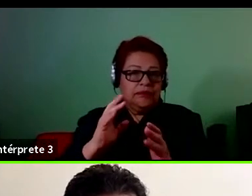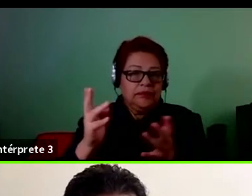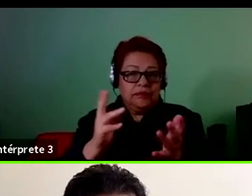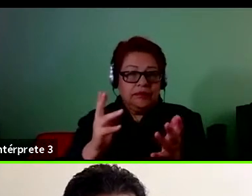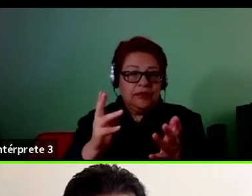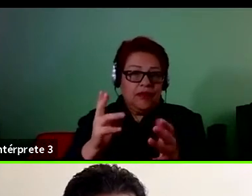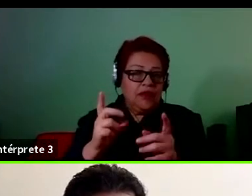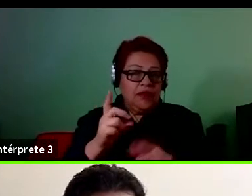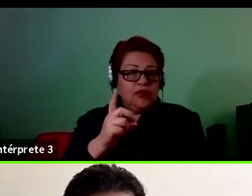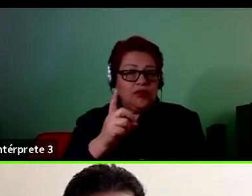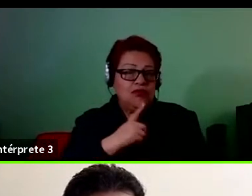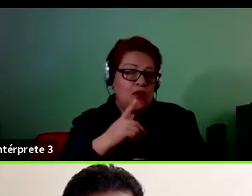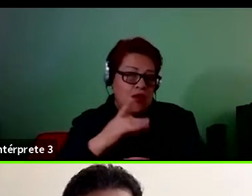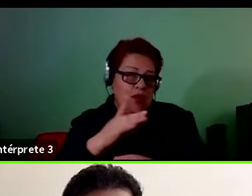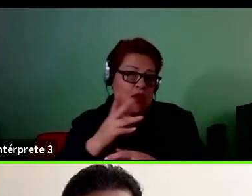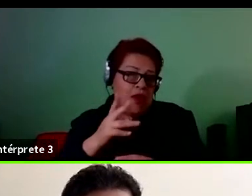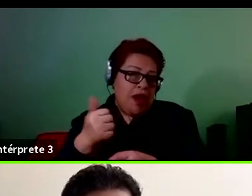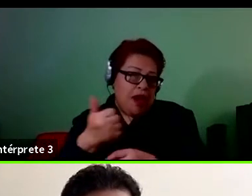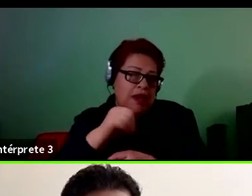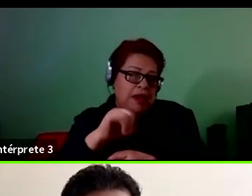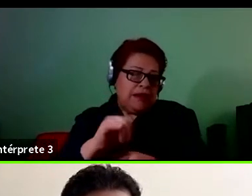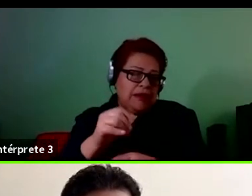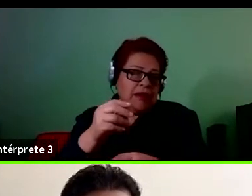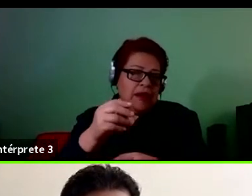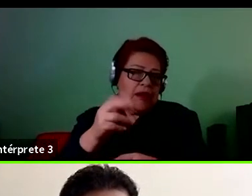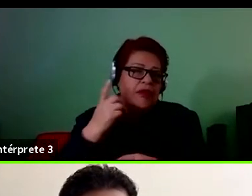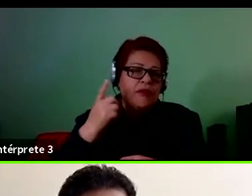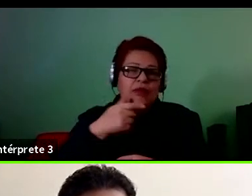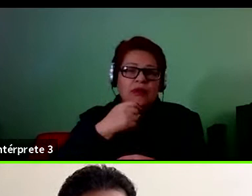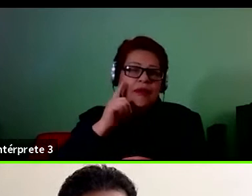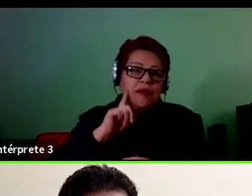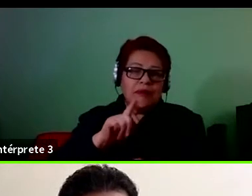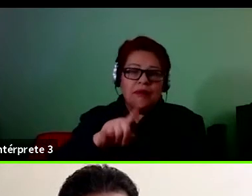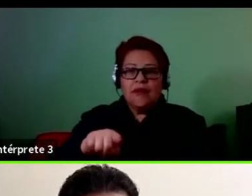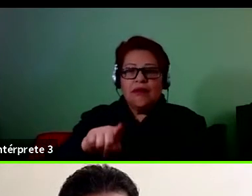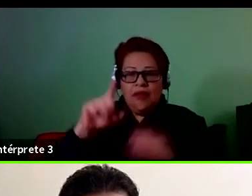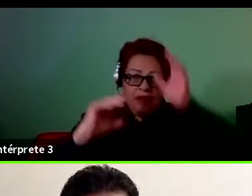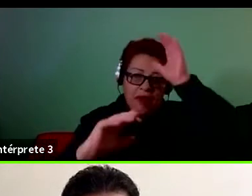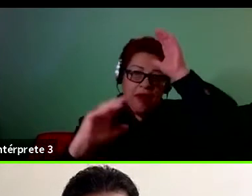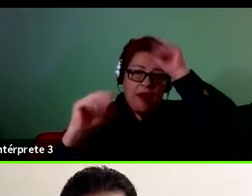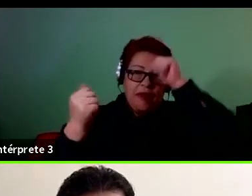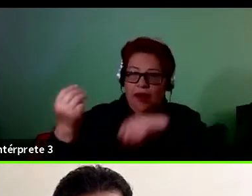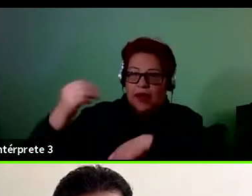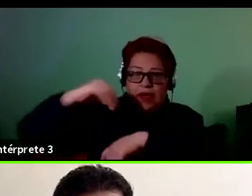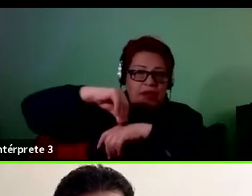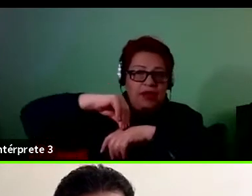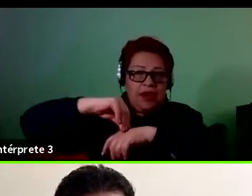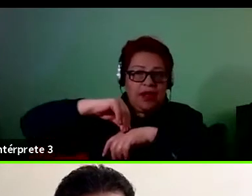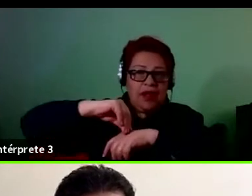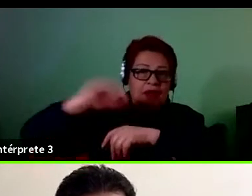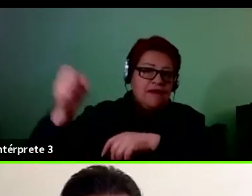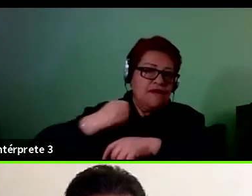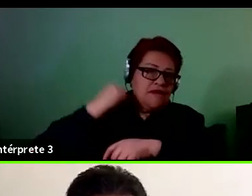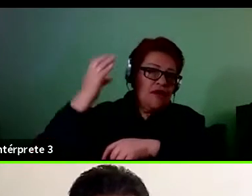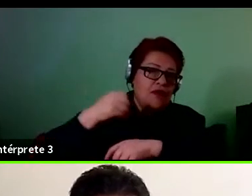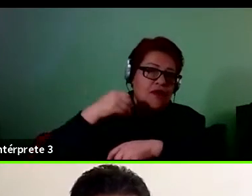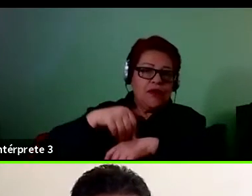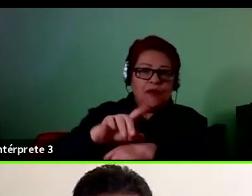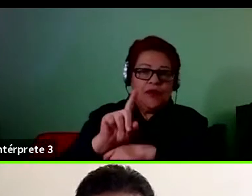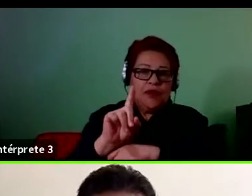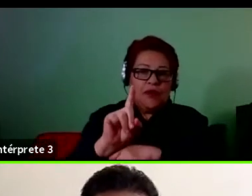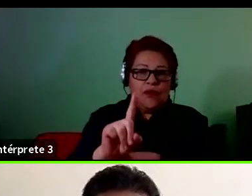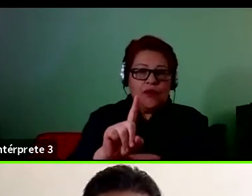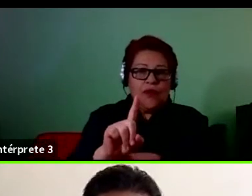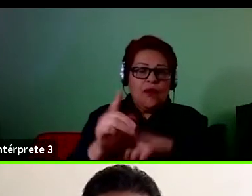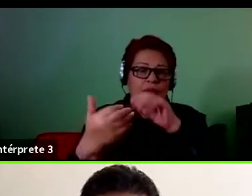solamente sería tomar en consideración los diputadas y diputados que estén a favor de integrarlo en el foro número 1, en